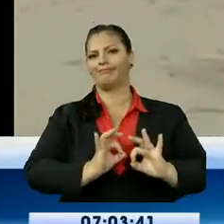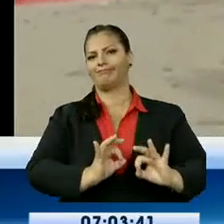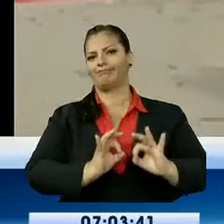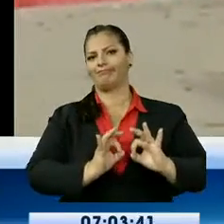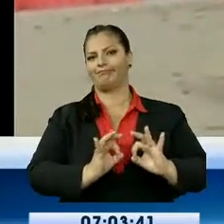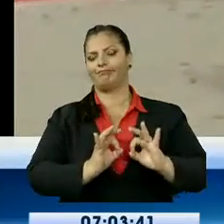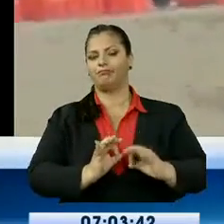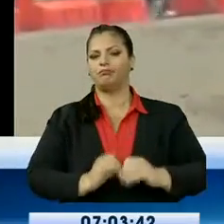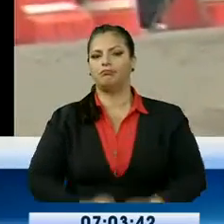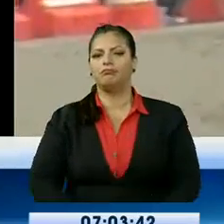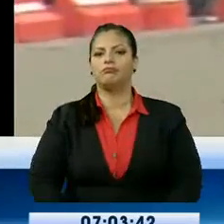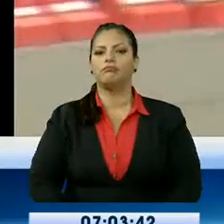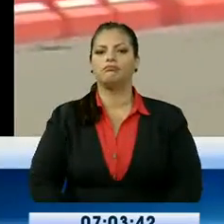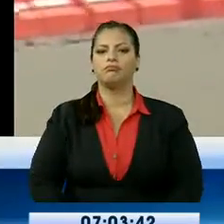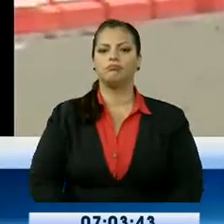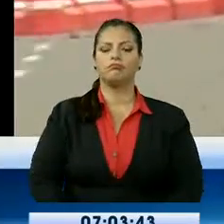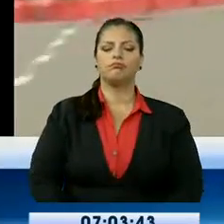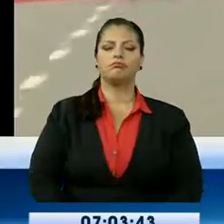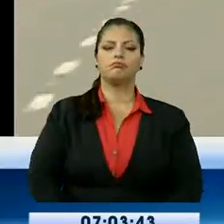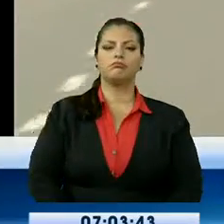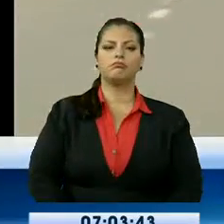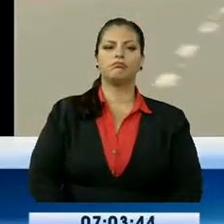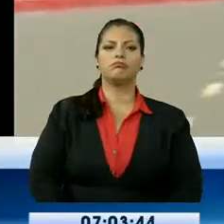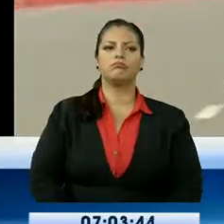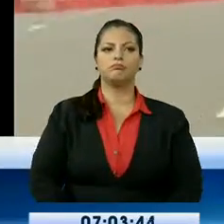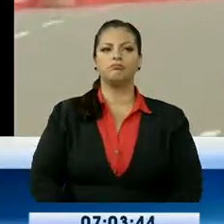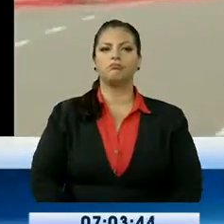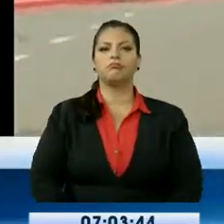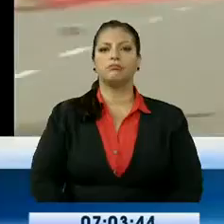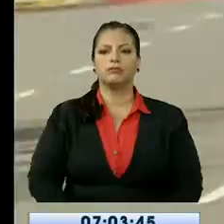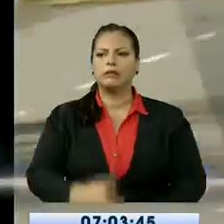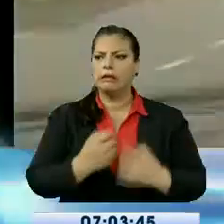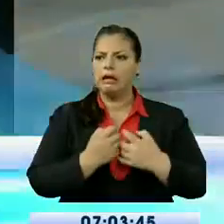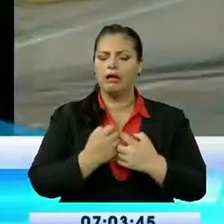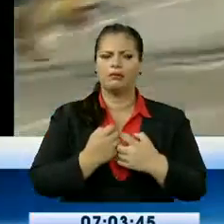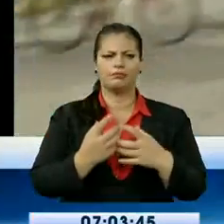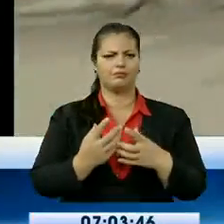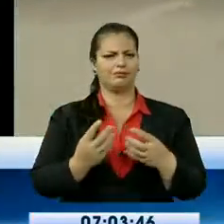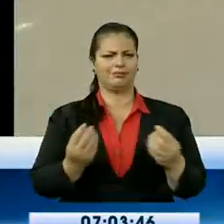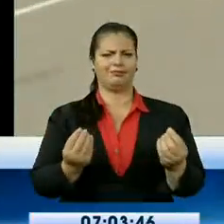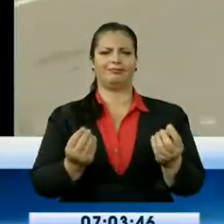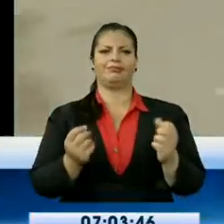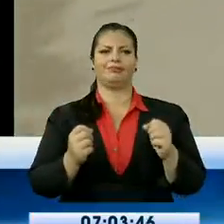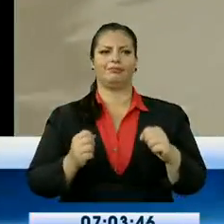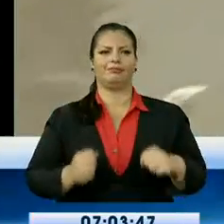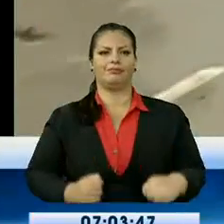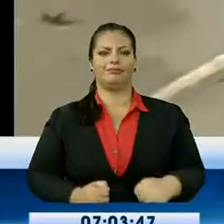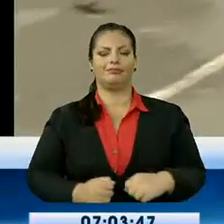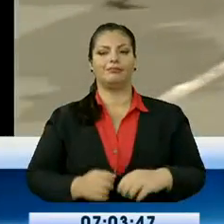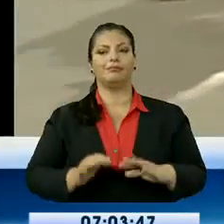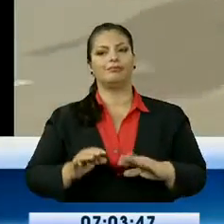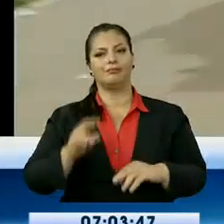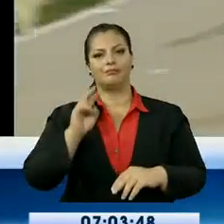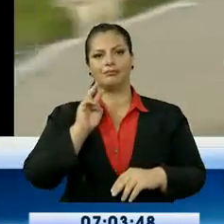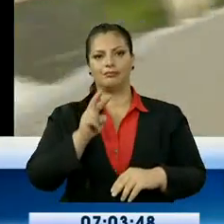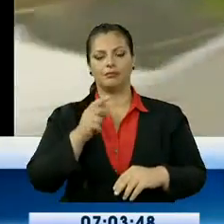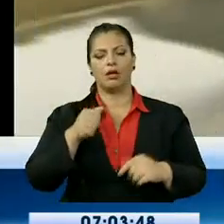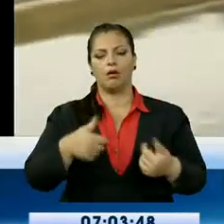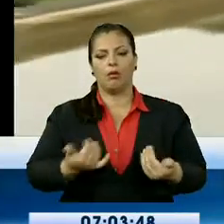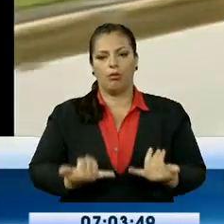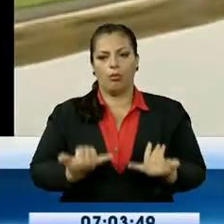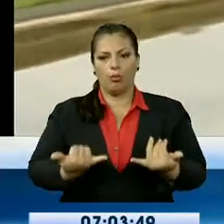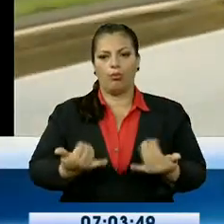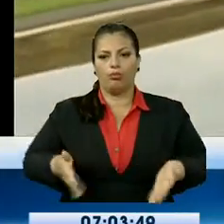ordenada, de manera conjunta y respondan a solucionar problemas a la ciudadanía. En este caso, sé que temporalmente un desvío